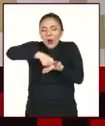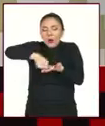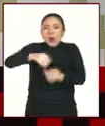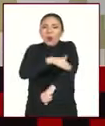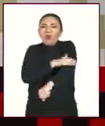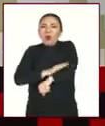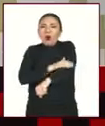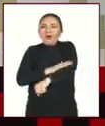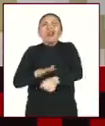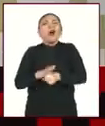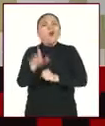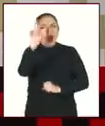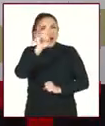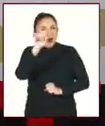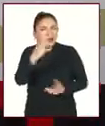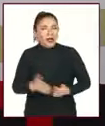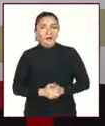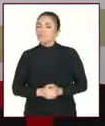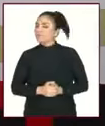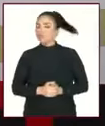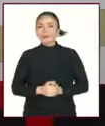aplicar? Nada.